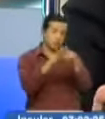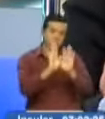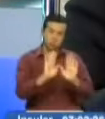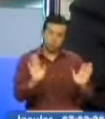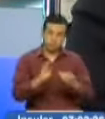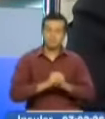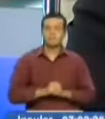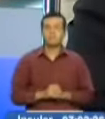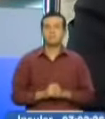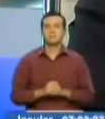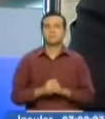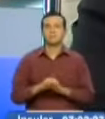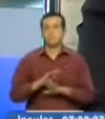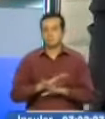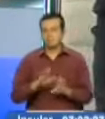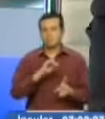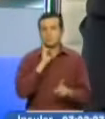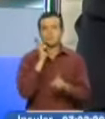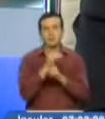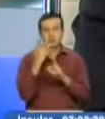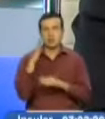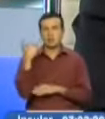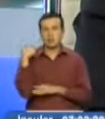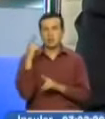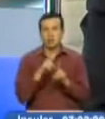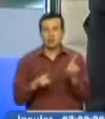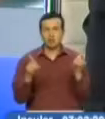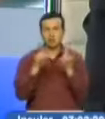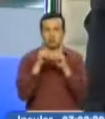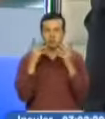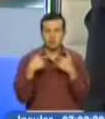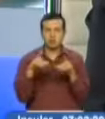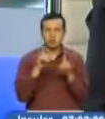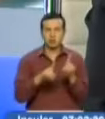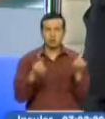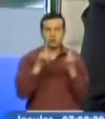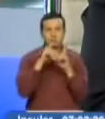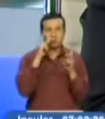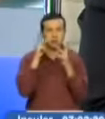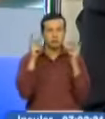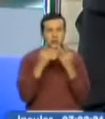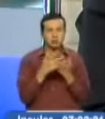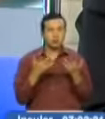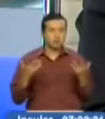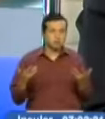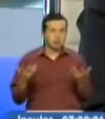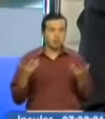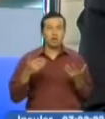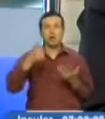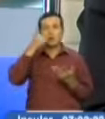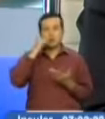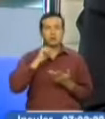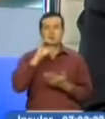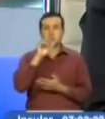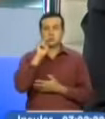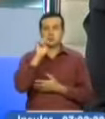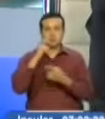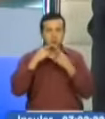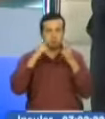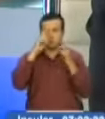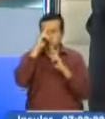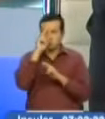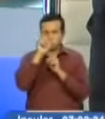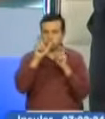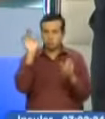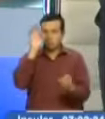proceso. En todo caso, lo cierto es que ya hay resultados, y resultados que se los dieron a conocer ayer por parte del CNE, respetando